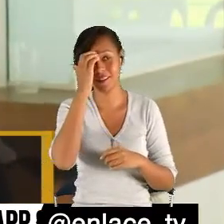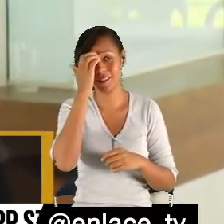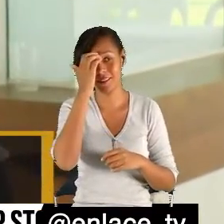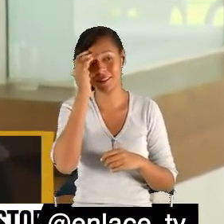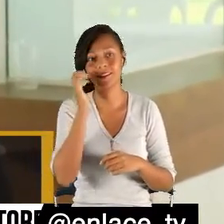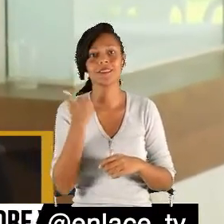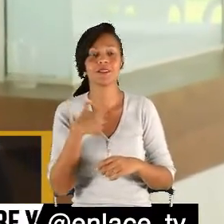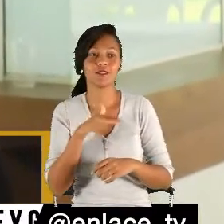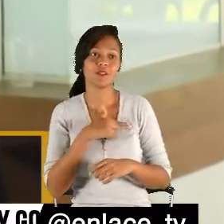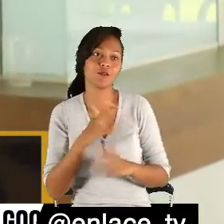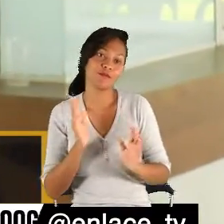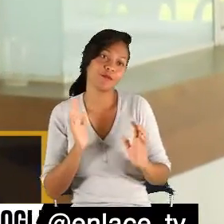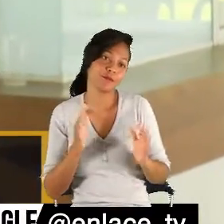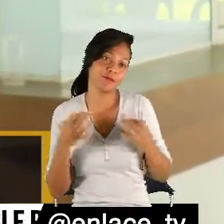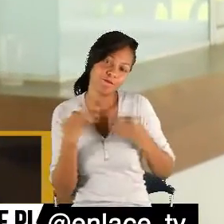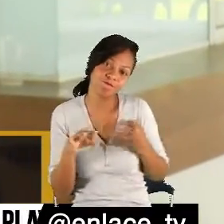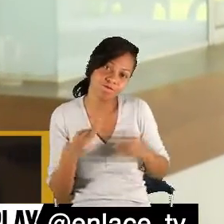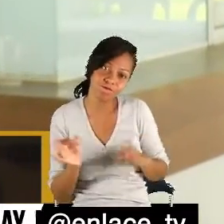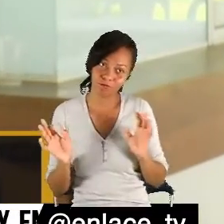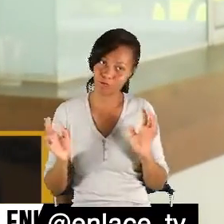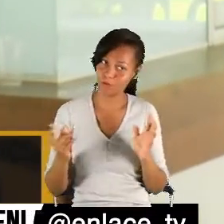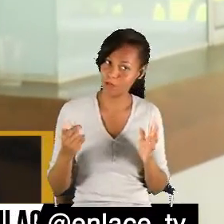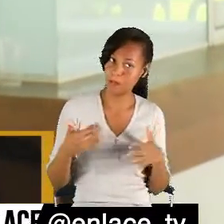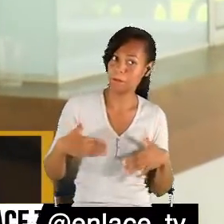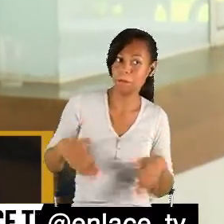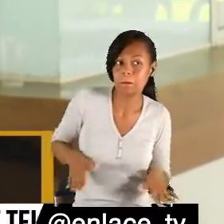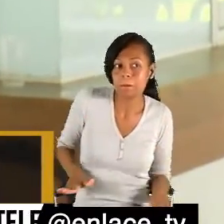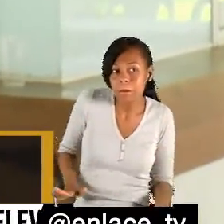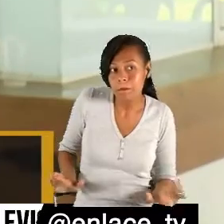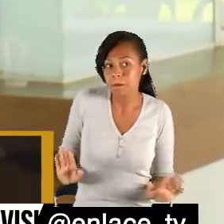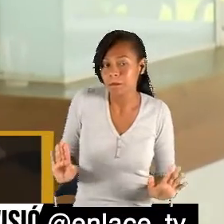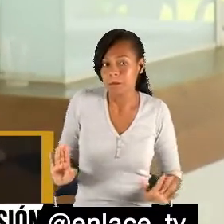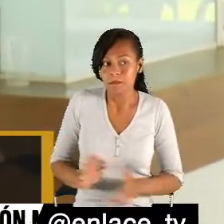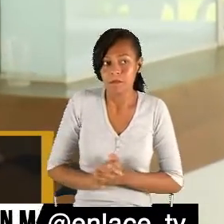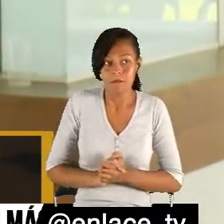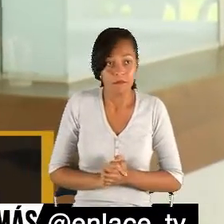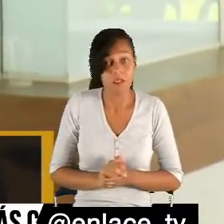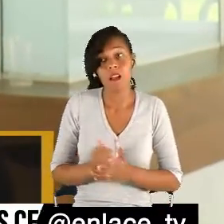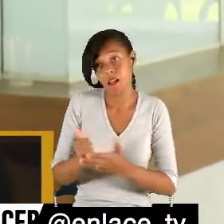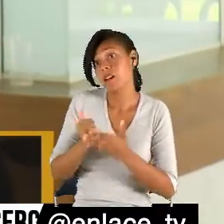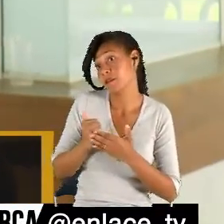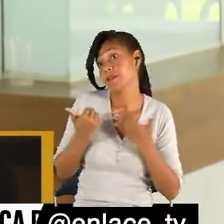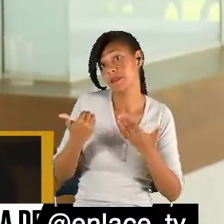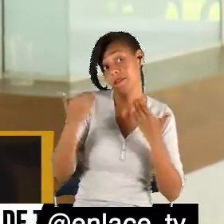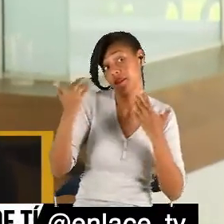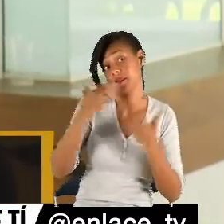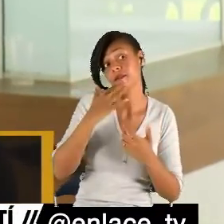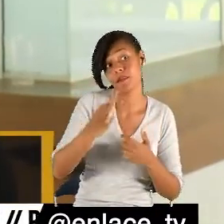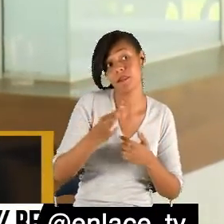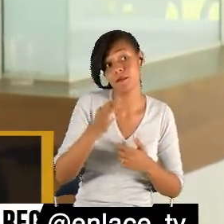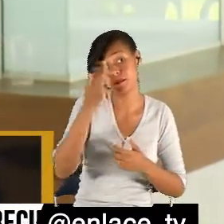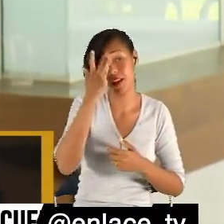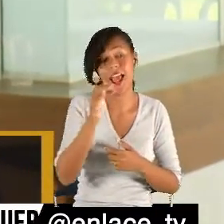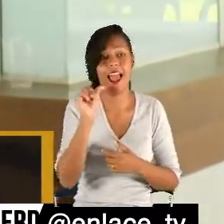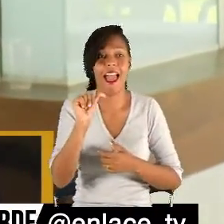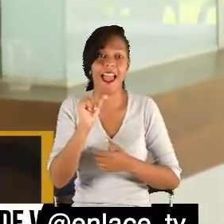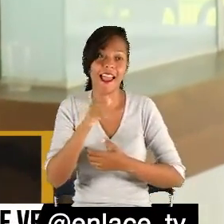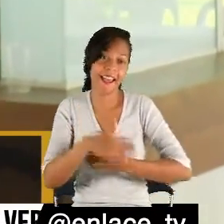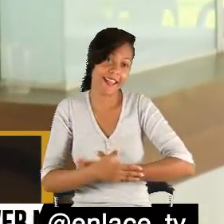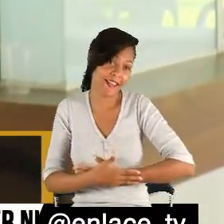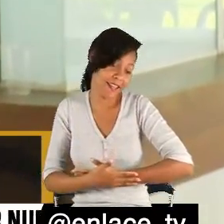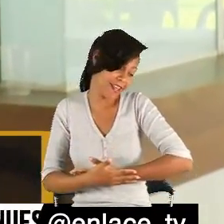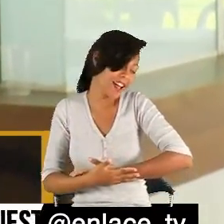humildes no tenemos condiciones de entrar nosotros nos ha servido de mucho para poder que la niña no